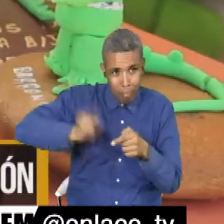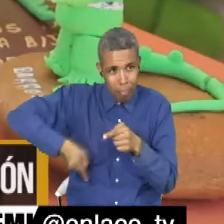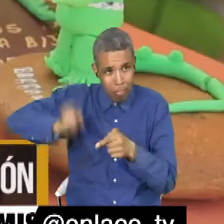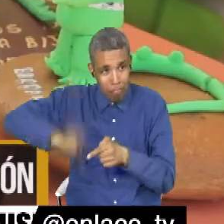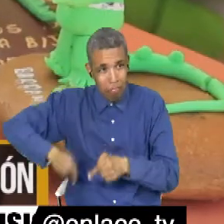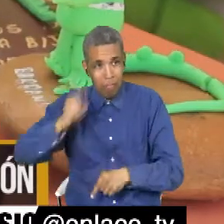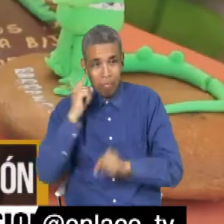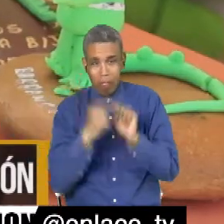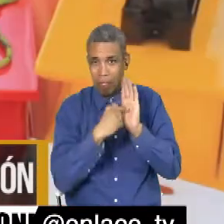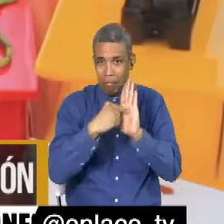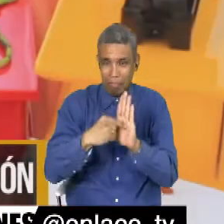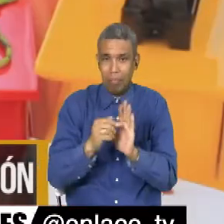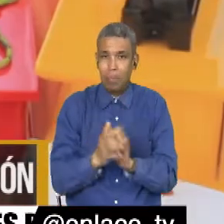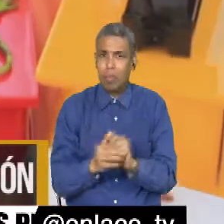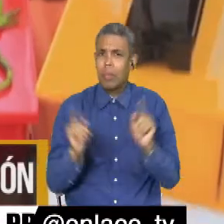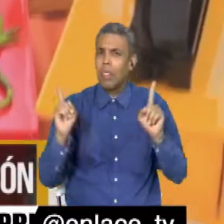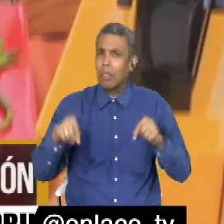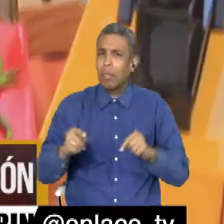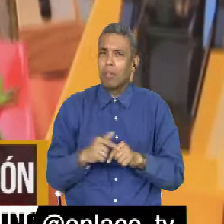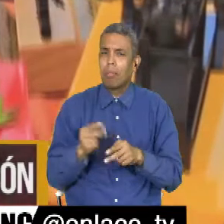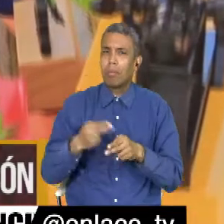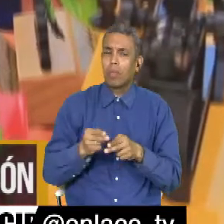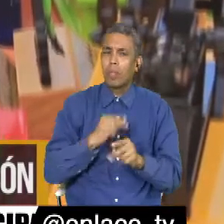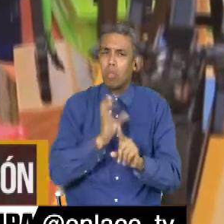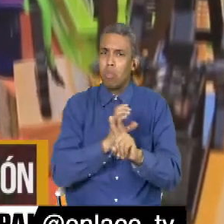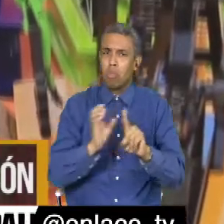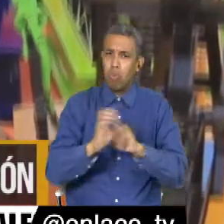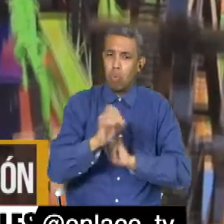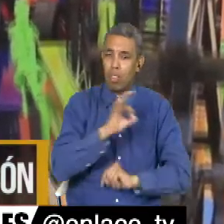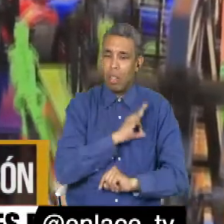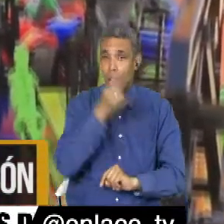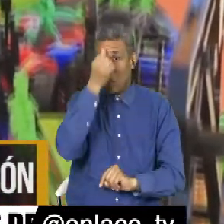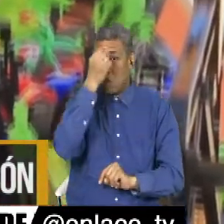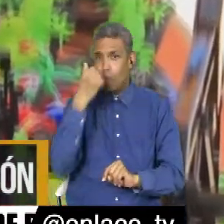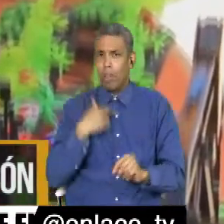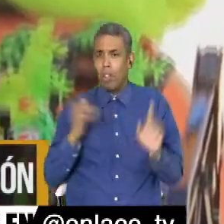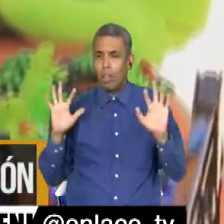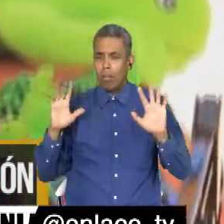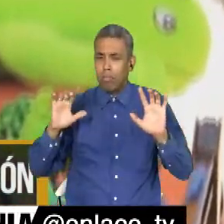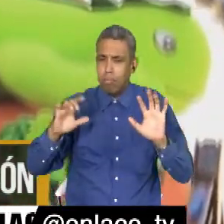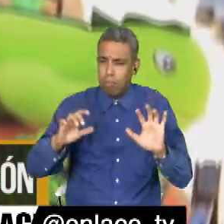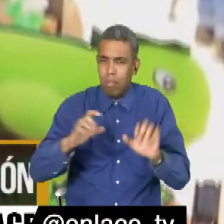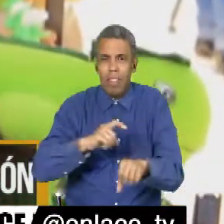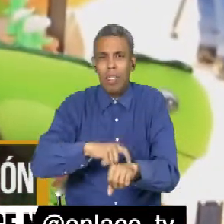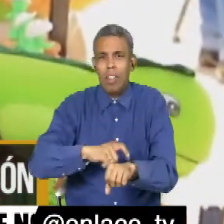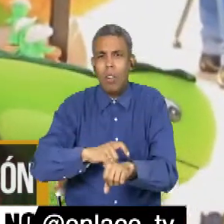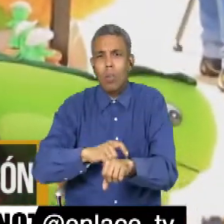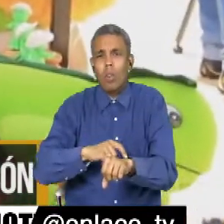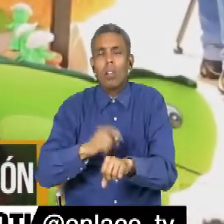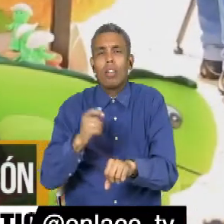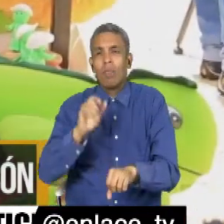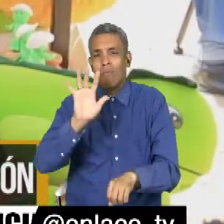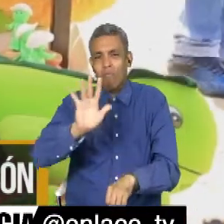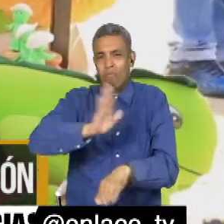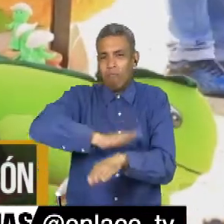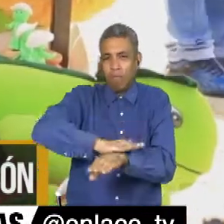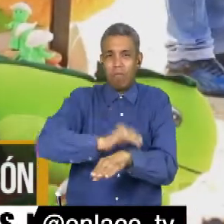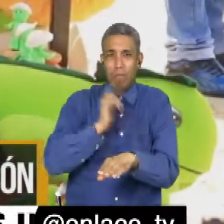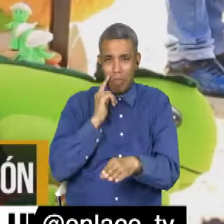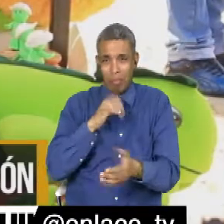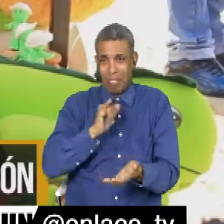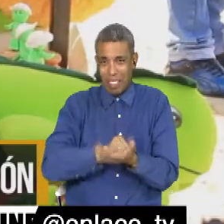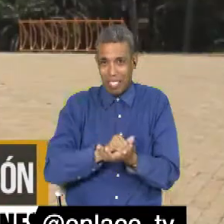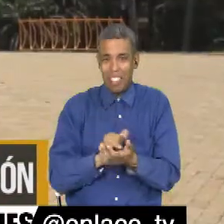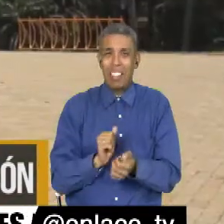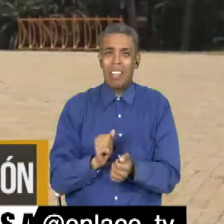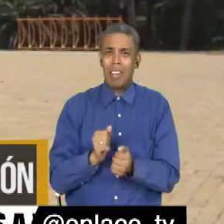de arte se suma el Encuentro Municipal de Cultura que este sábado y domingo desde las 5 de la tarde se realizará en el malecón. Orquestas